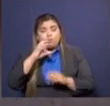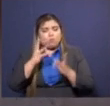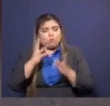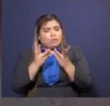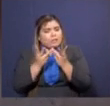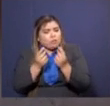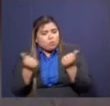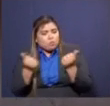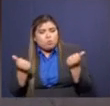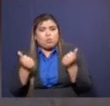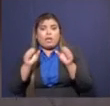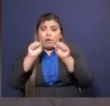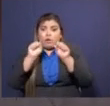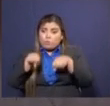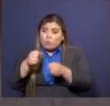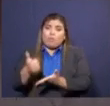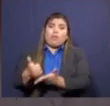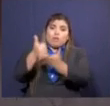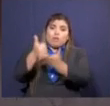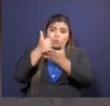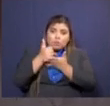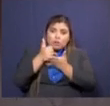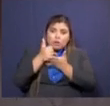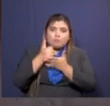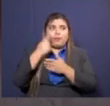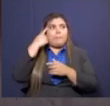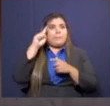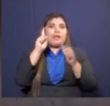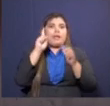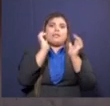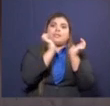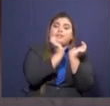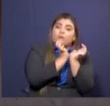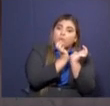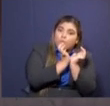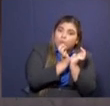sostenible para la caja del seguro social